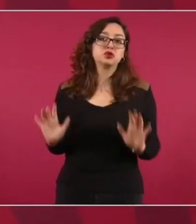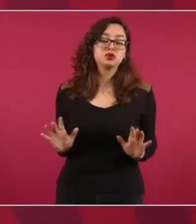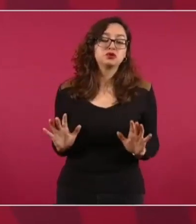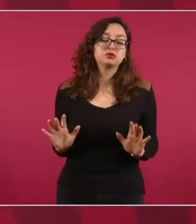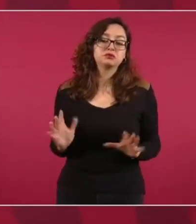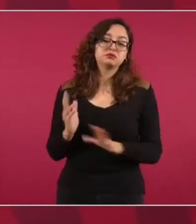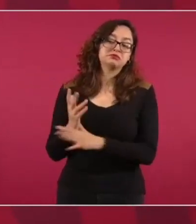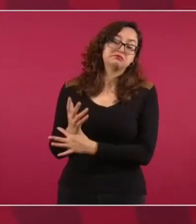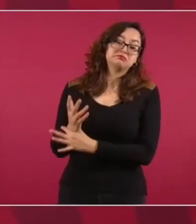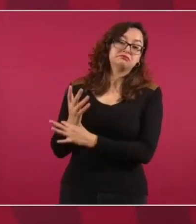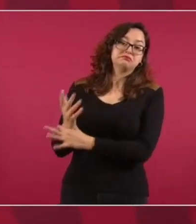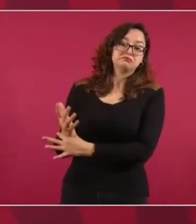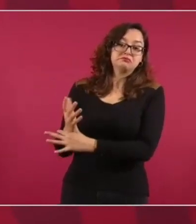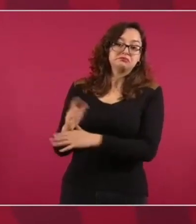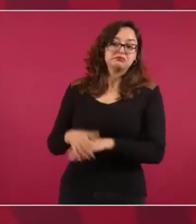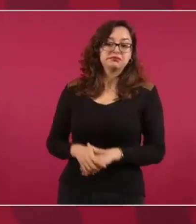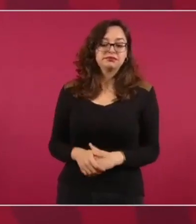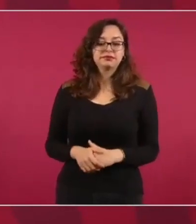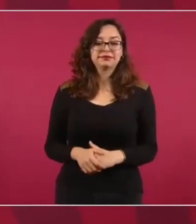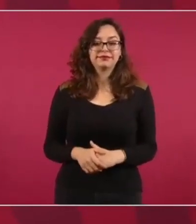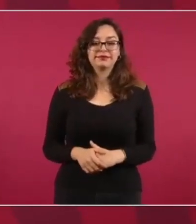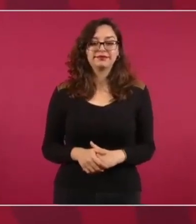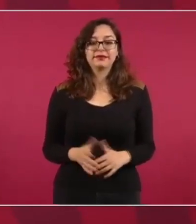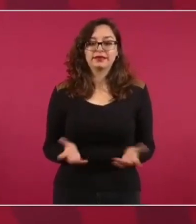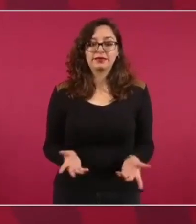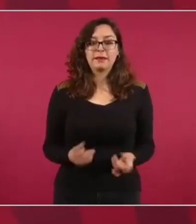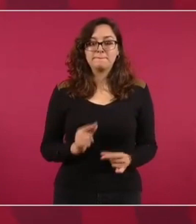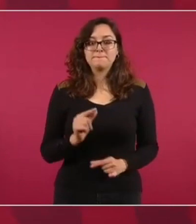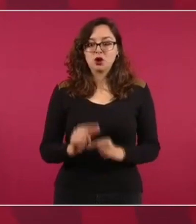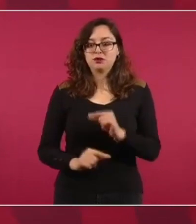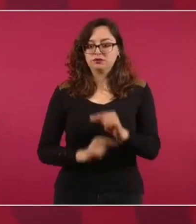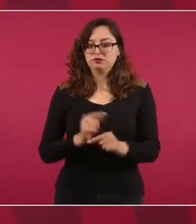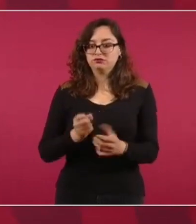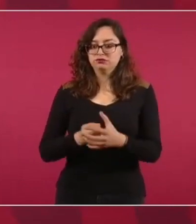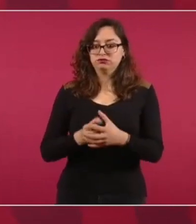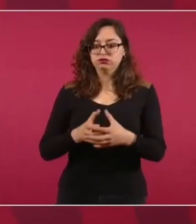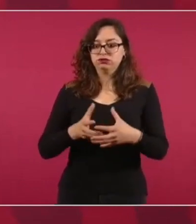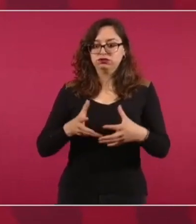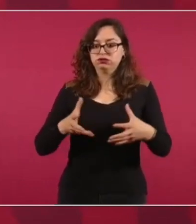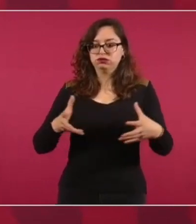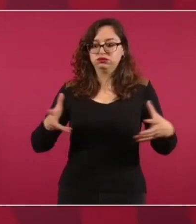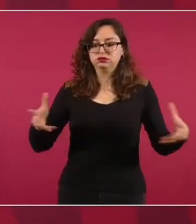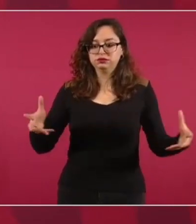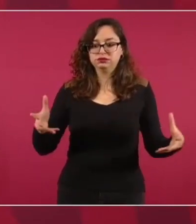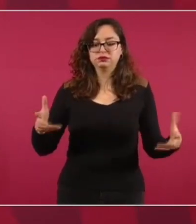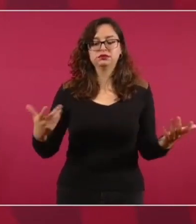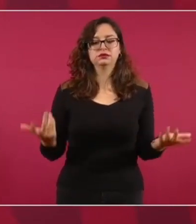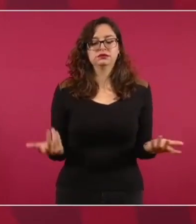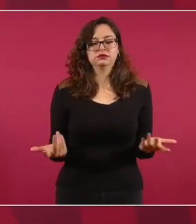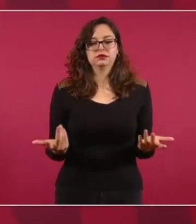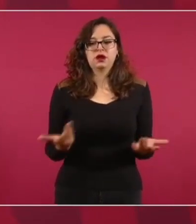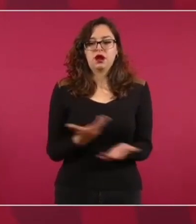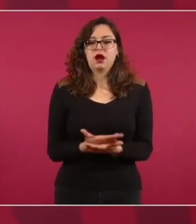Todo eso lo fueron desarrollando. Entonces, sí hay que seguir insistiendo